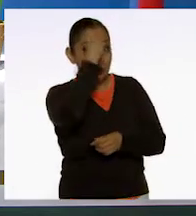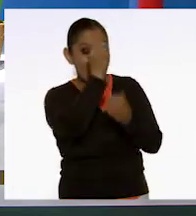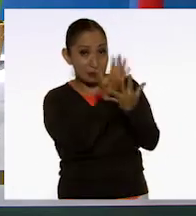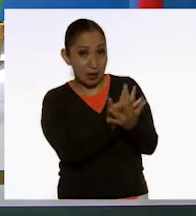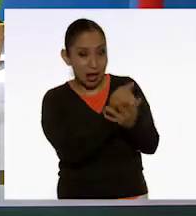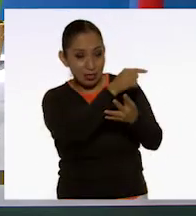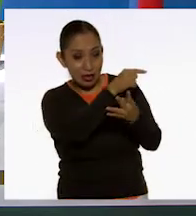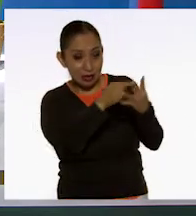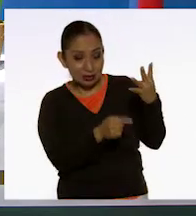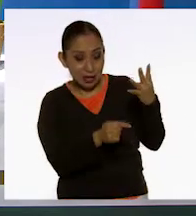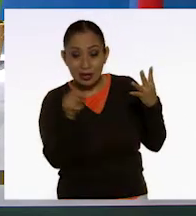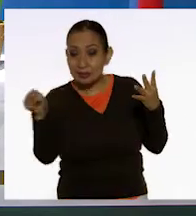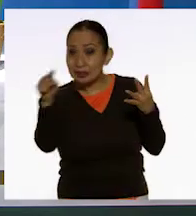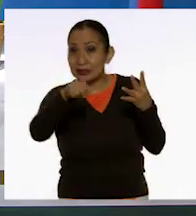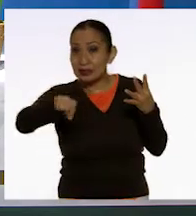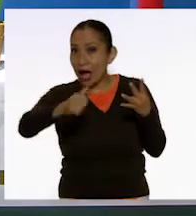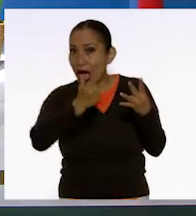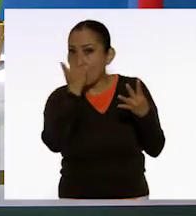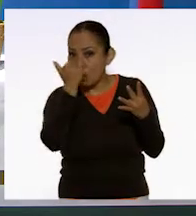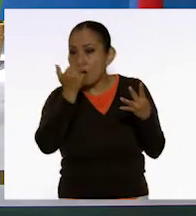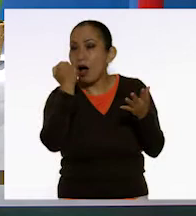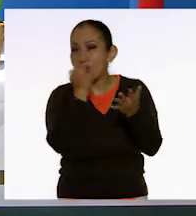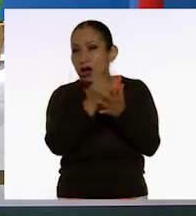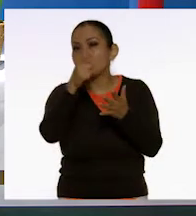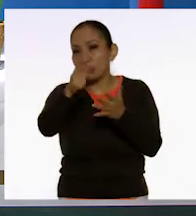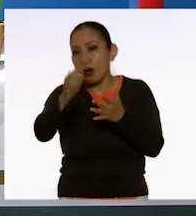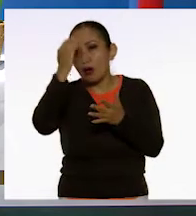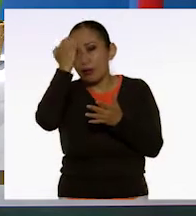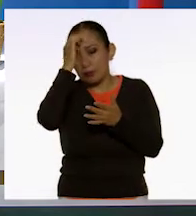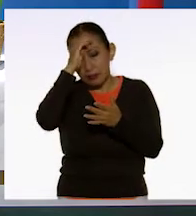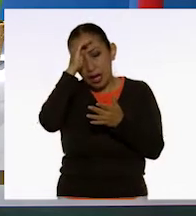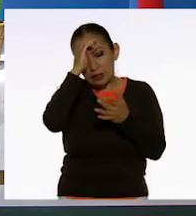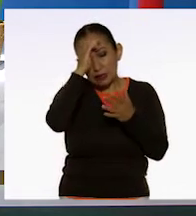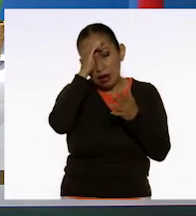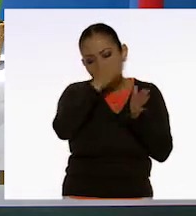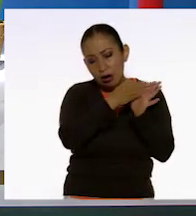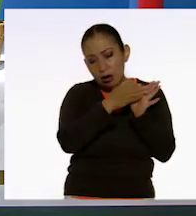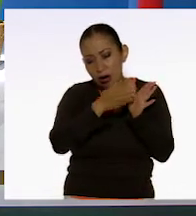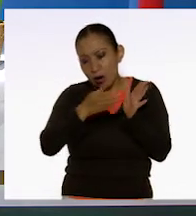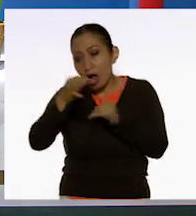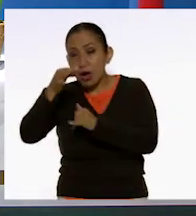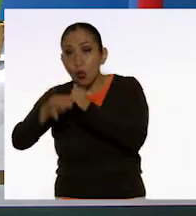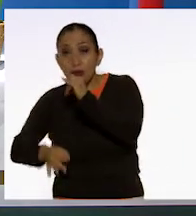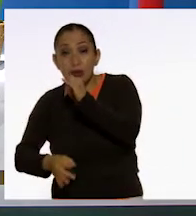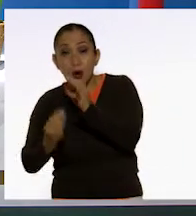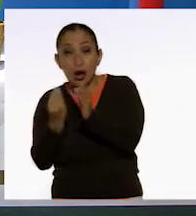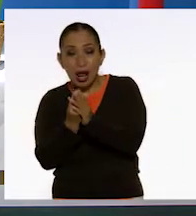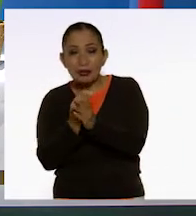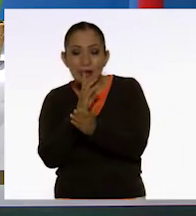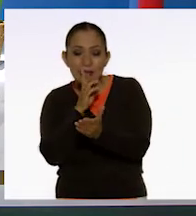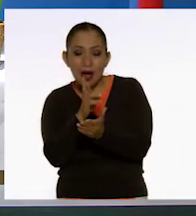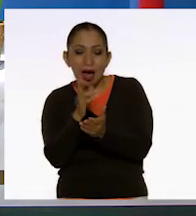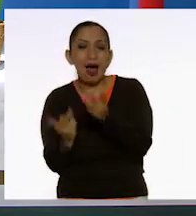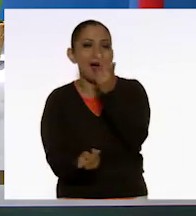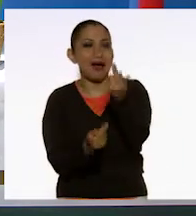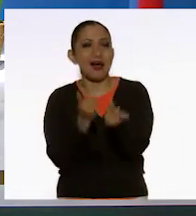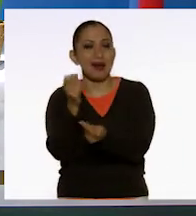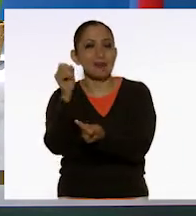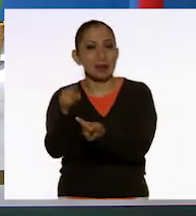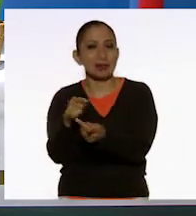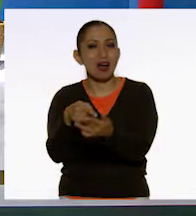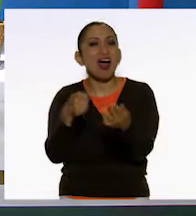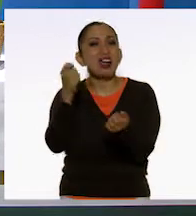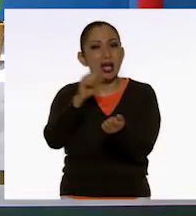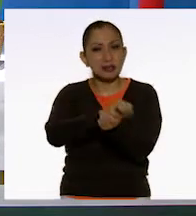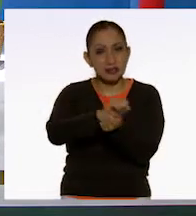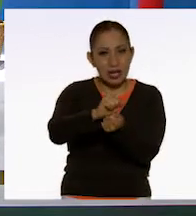se vinculan con que alumnas y alumnos reflexionen al inicio y respondan al concluir las clases las preguntas: ¿qué es la